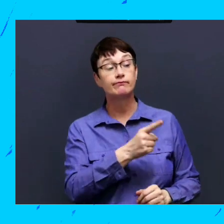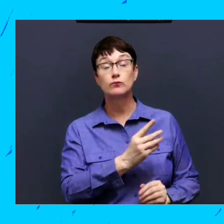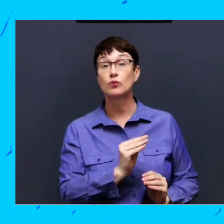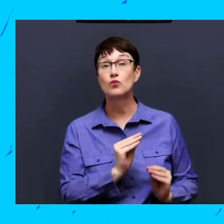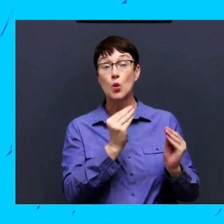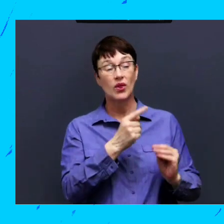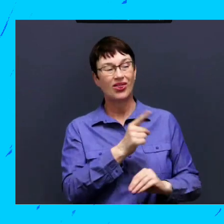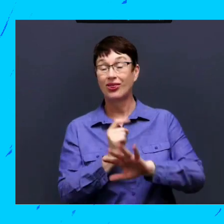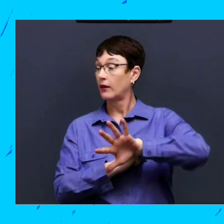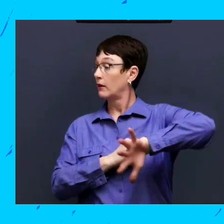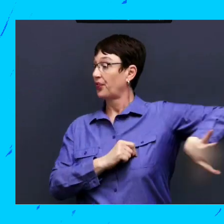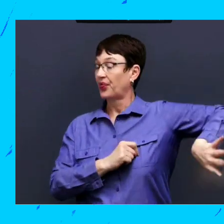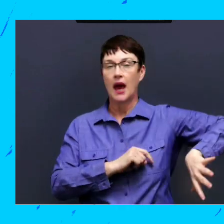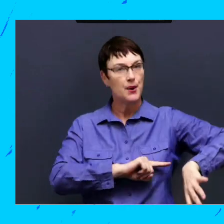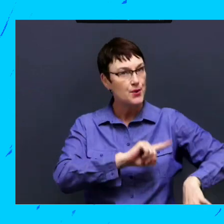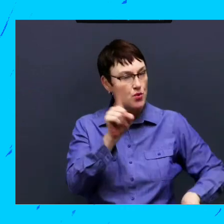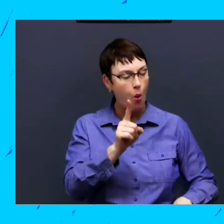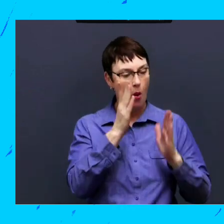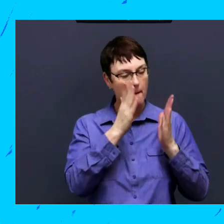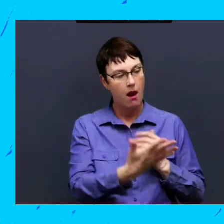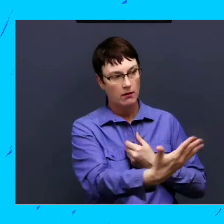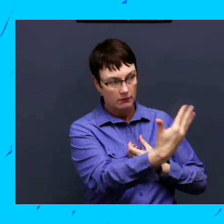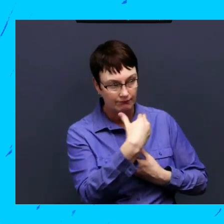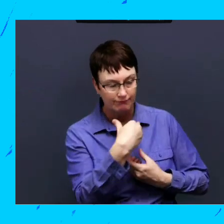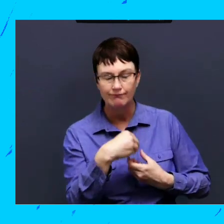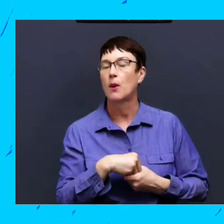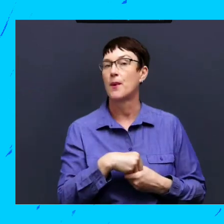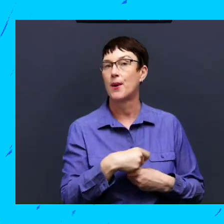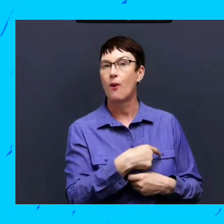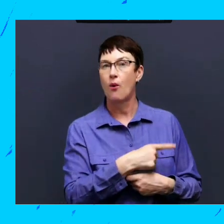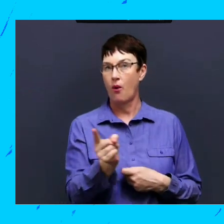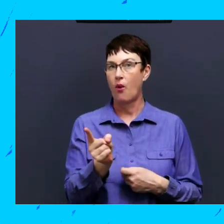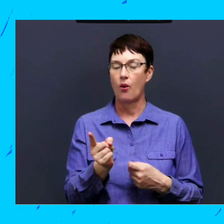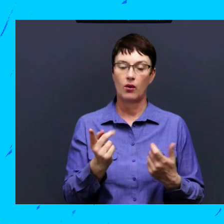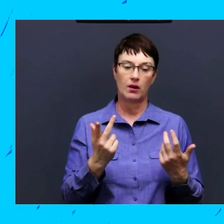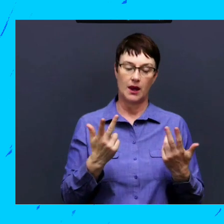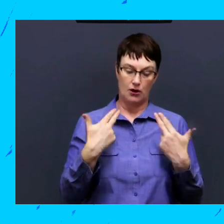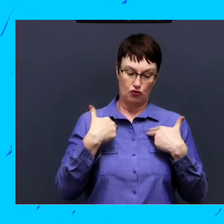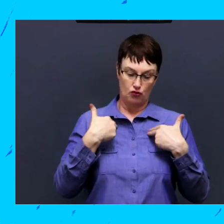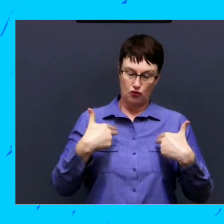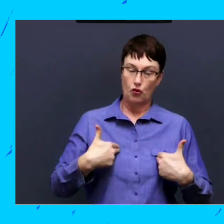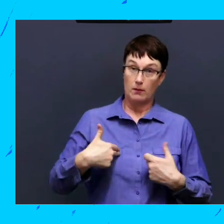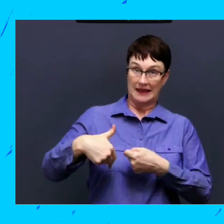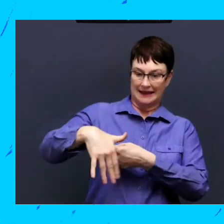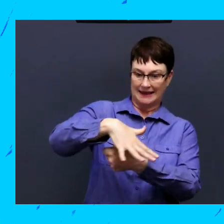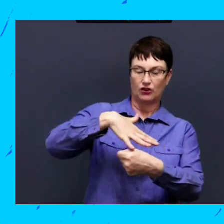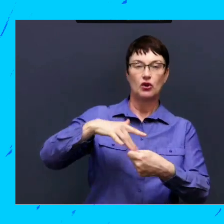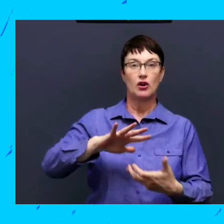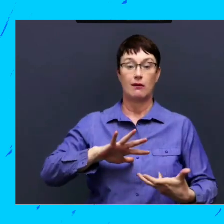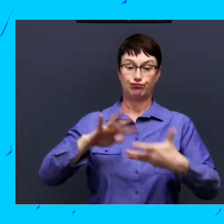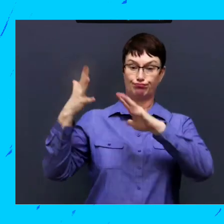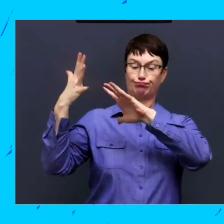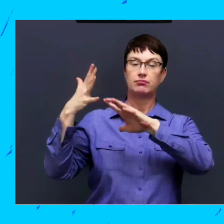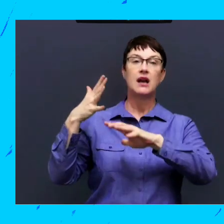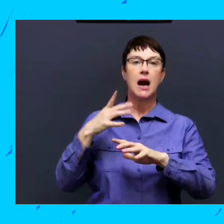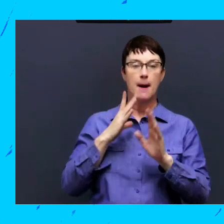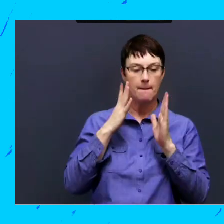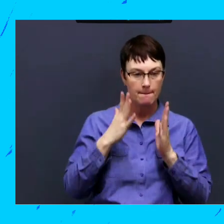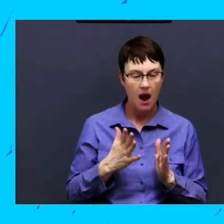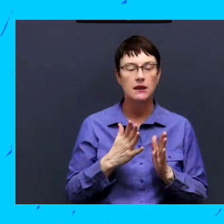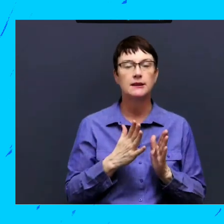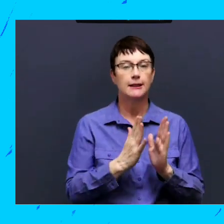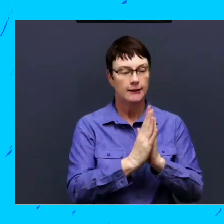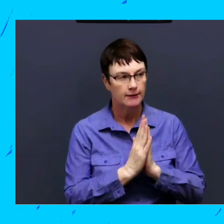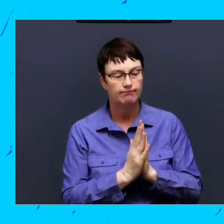adolescentes y ofrece una posibilidad de trabajar en situaciones humanitarias. Y finalmente,